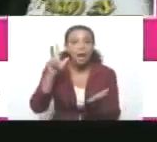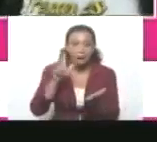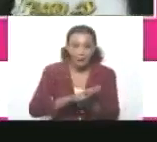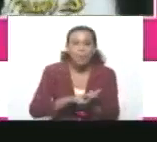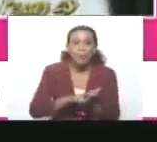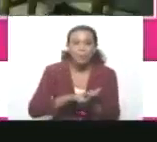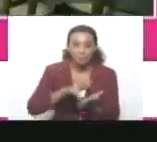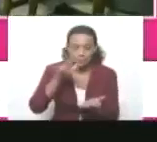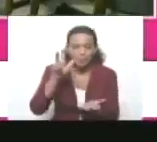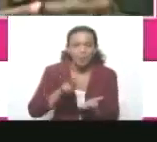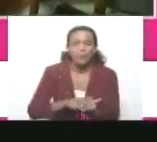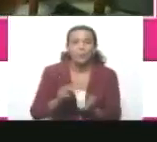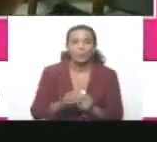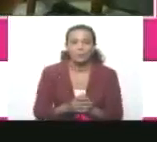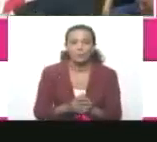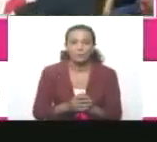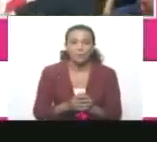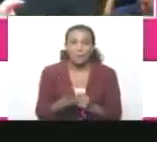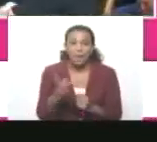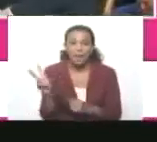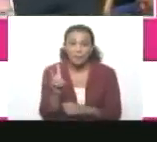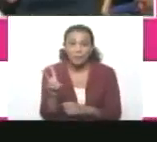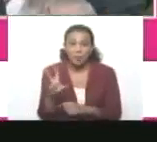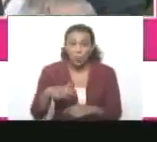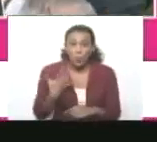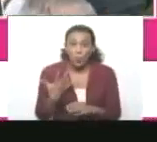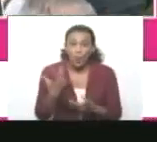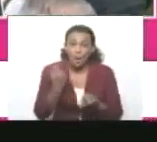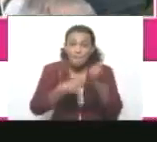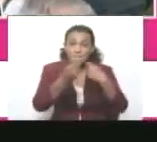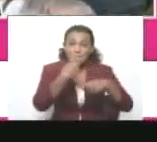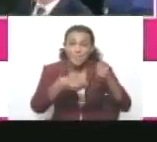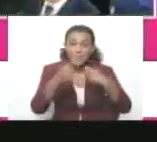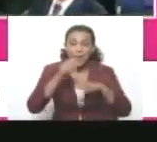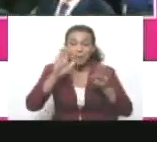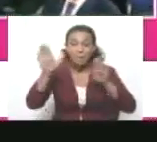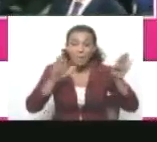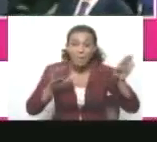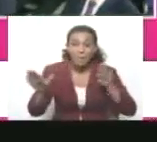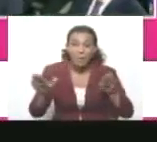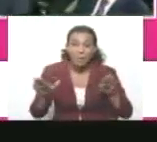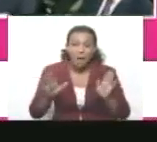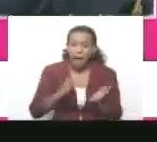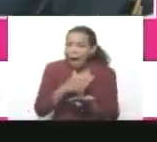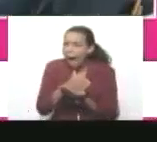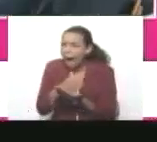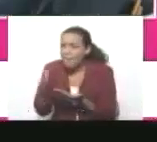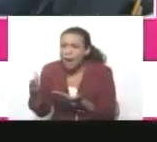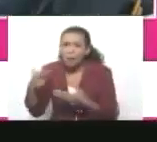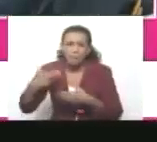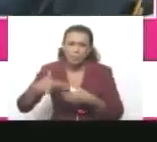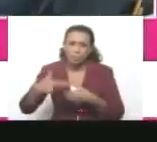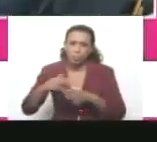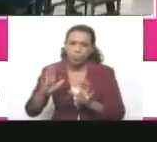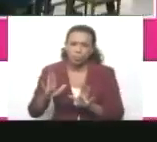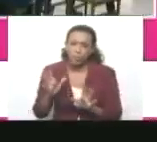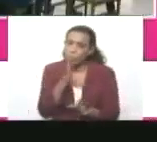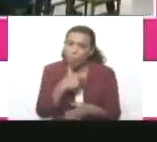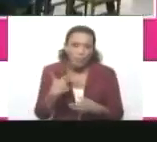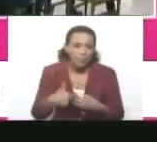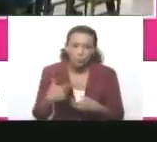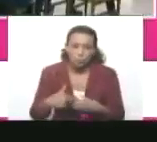aprobarla para que Venezuela tenga una ley de exportaciones poderosa. De exportaciones no